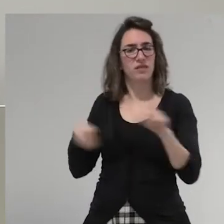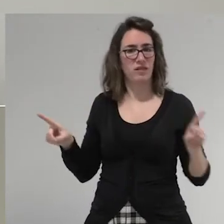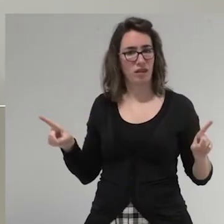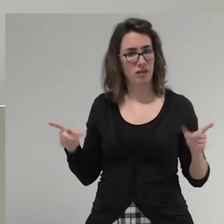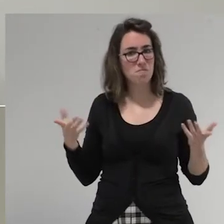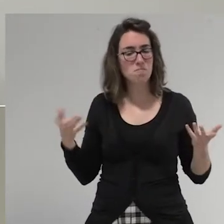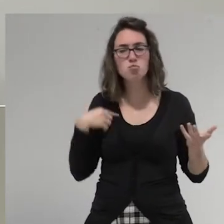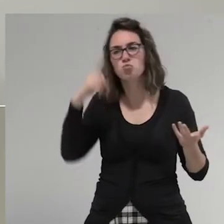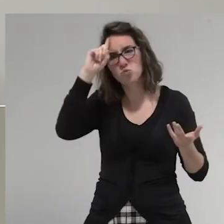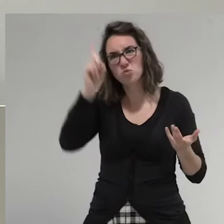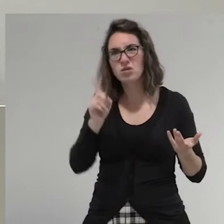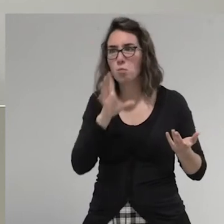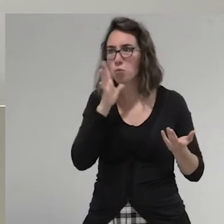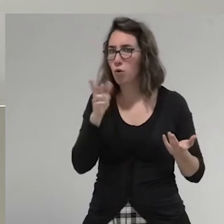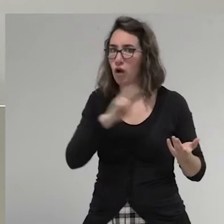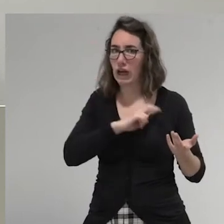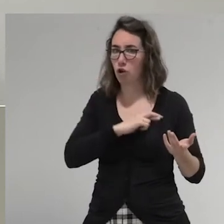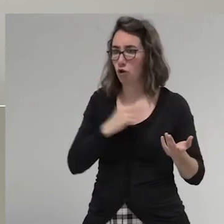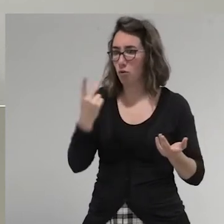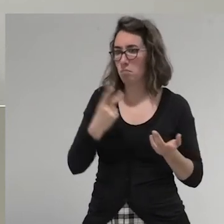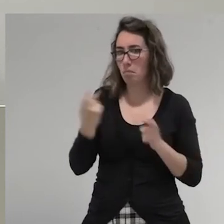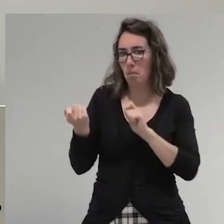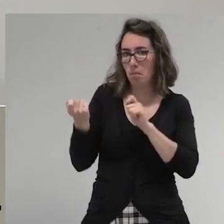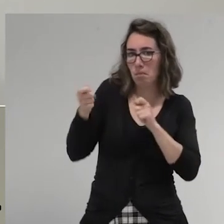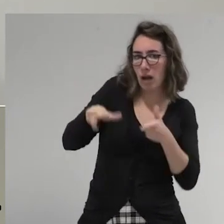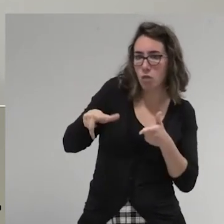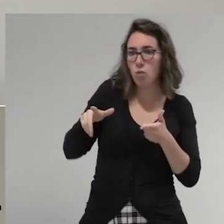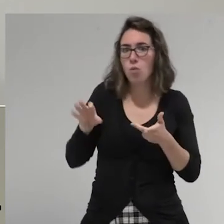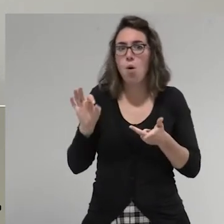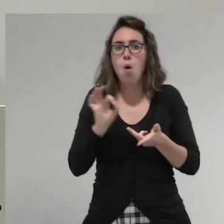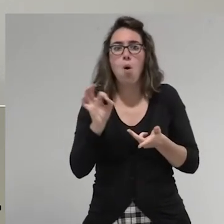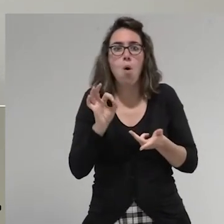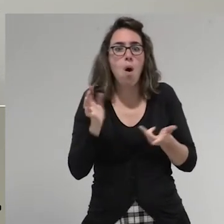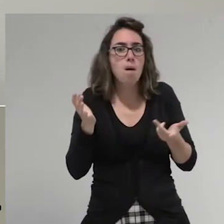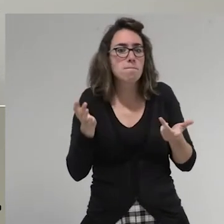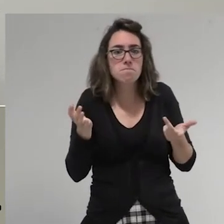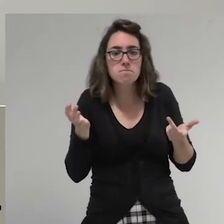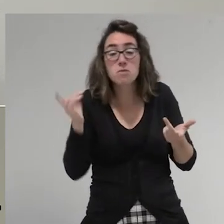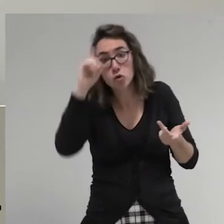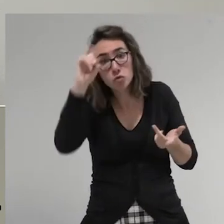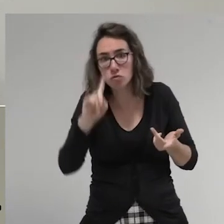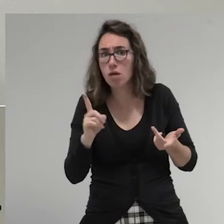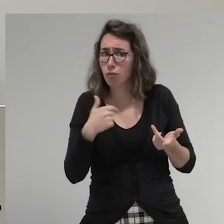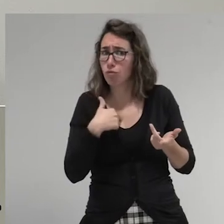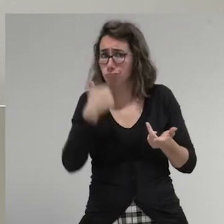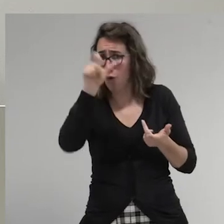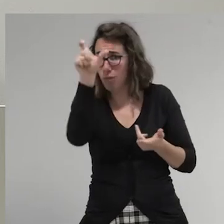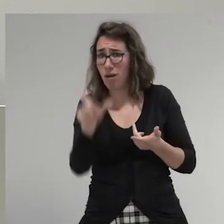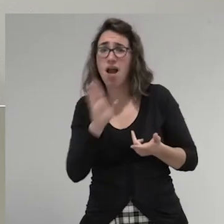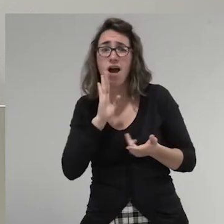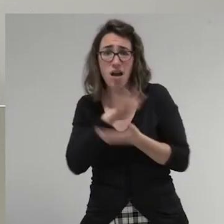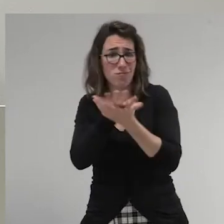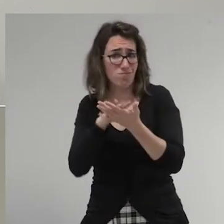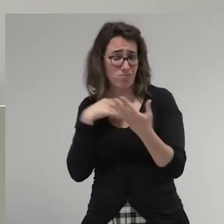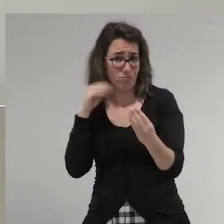la religión que nos acerca tanto, ¿no? No sé, pero confirmo lo que dices, ¿verdad?